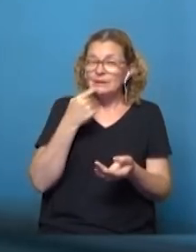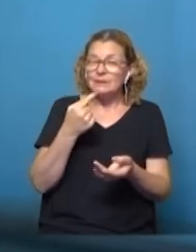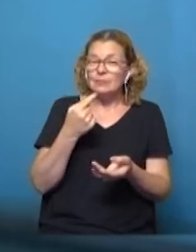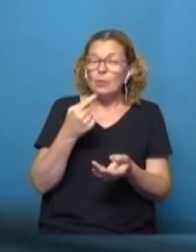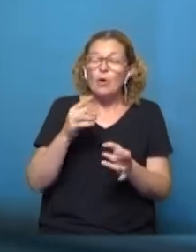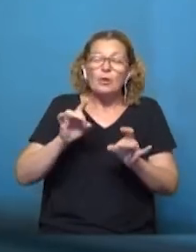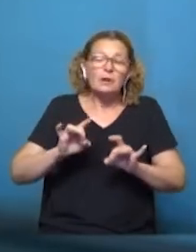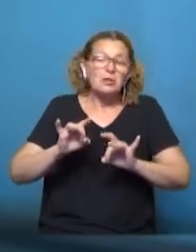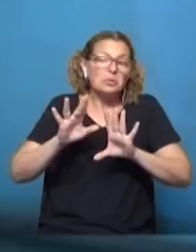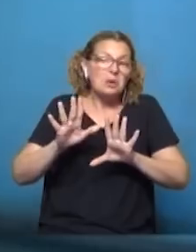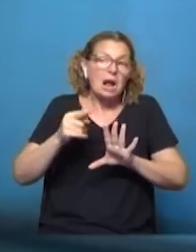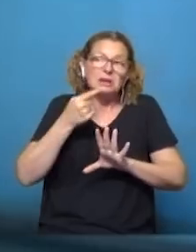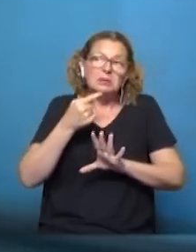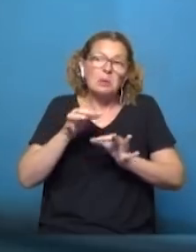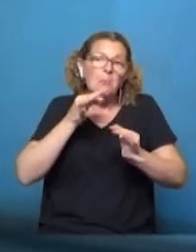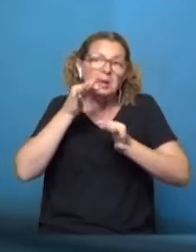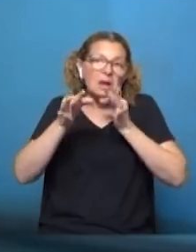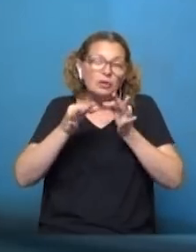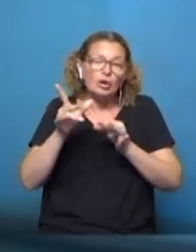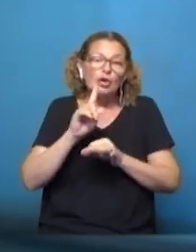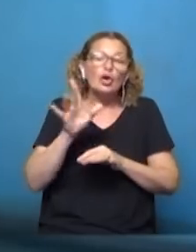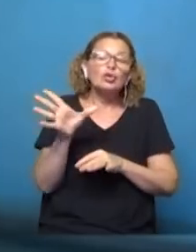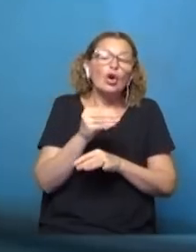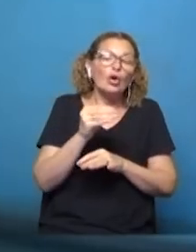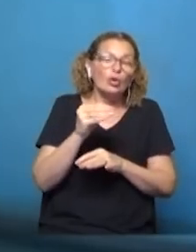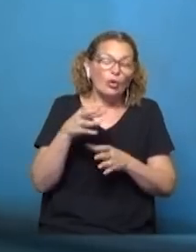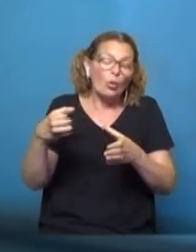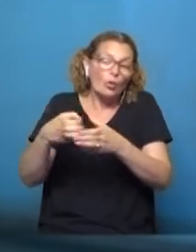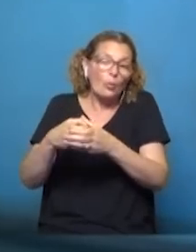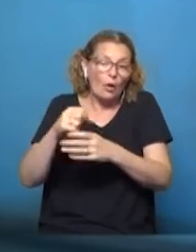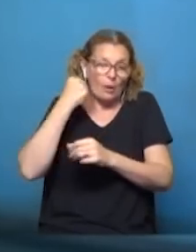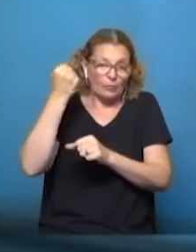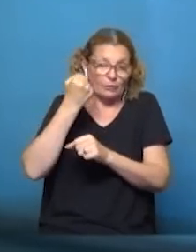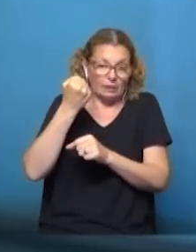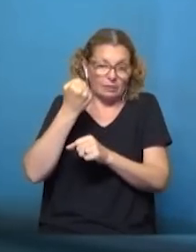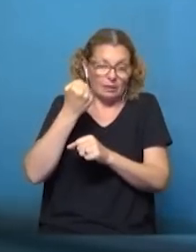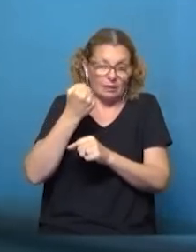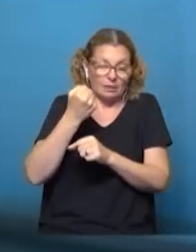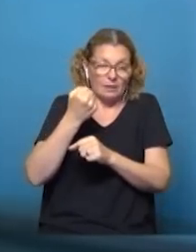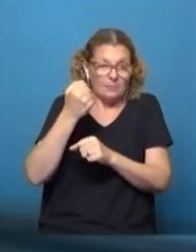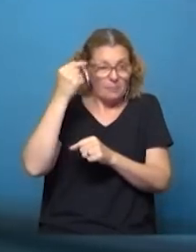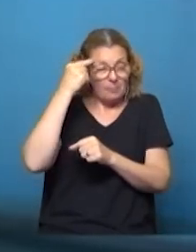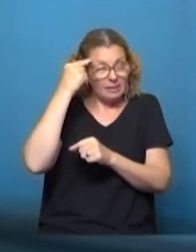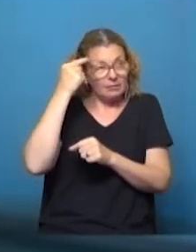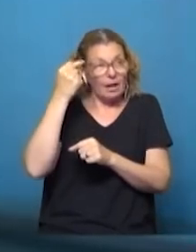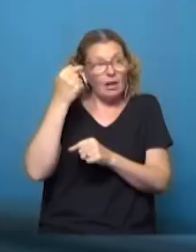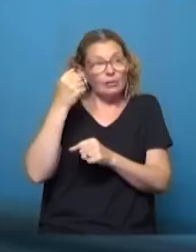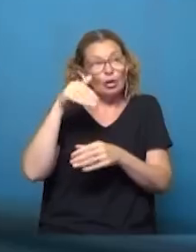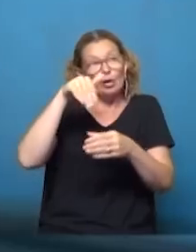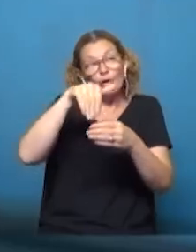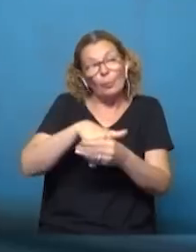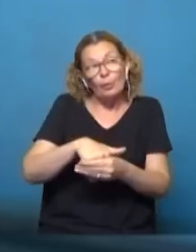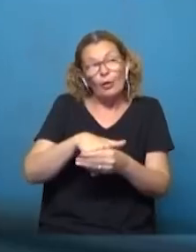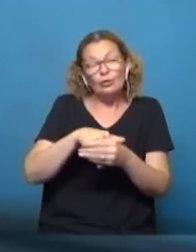como natural y justificamos esto no todo es una parte importante amparados en nuestras convicciones electorales